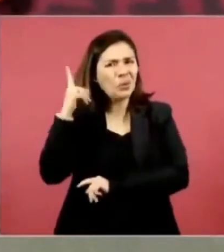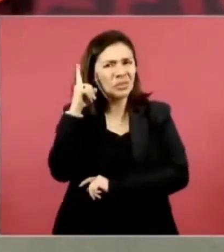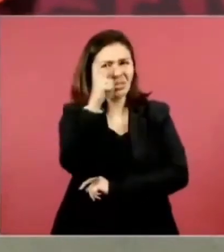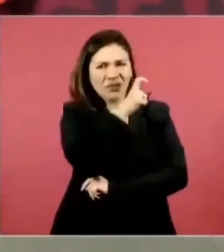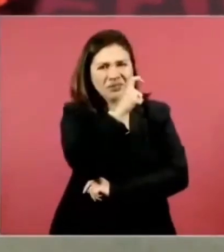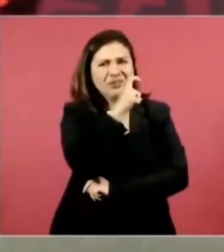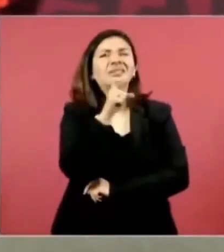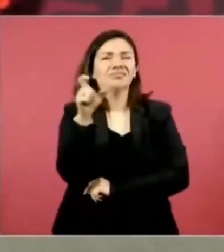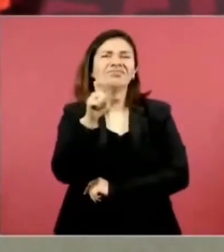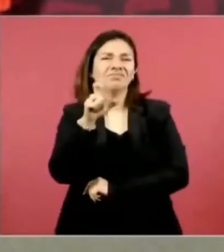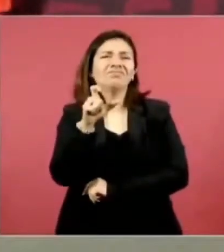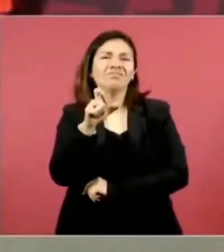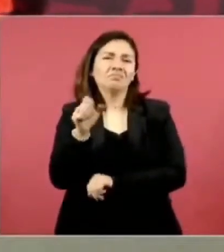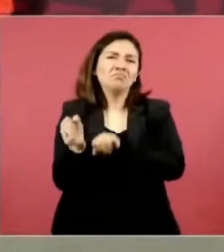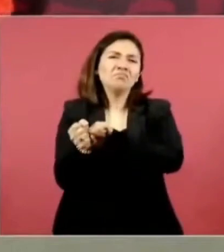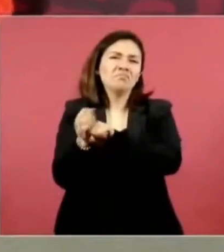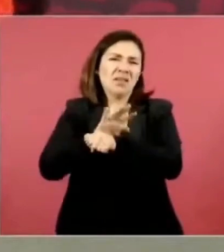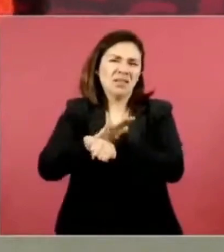pandemia.